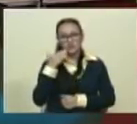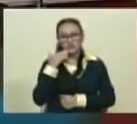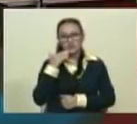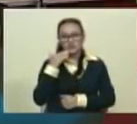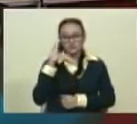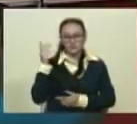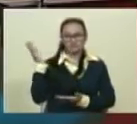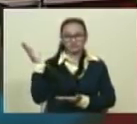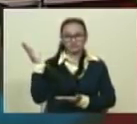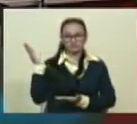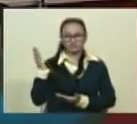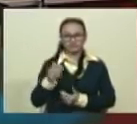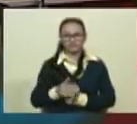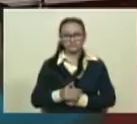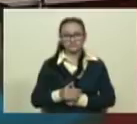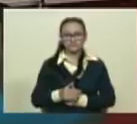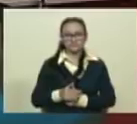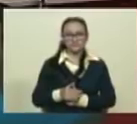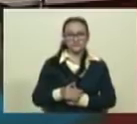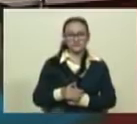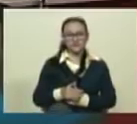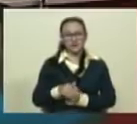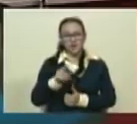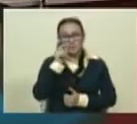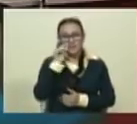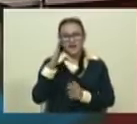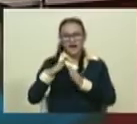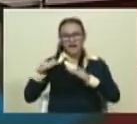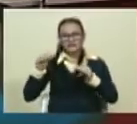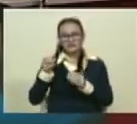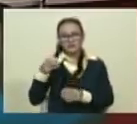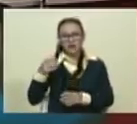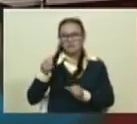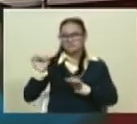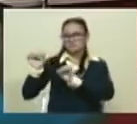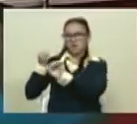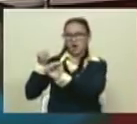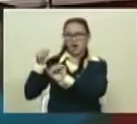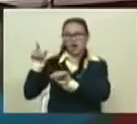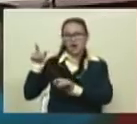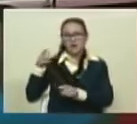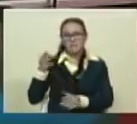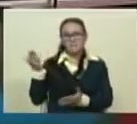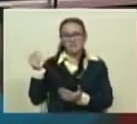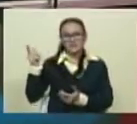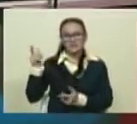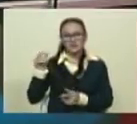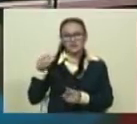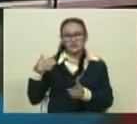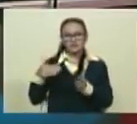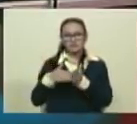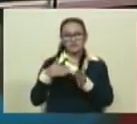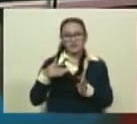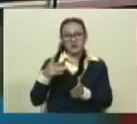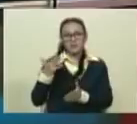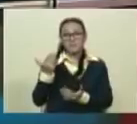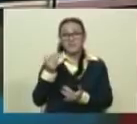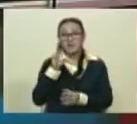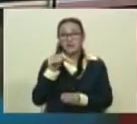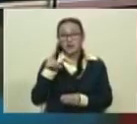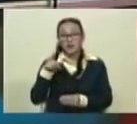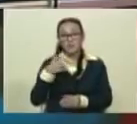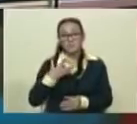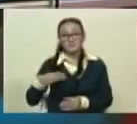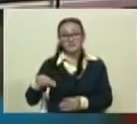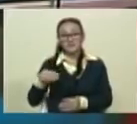Trump. La agencia AP reportó que la Casa Blanca rechazó su pedido para hablar con el presidente de Estados Unidos.